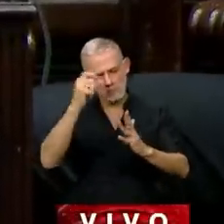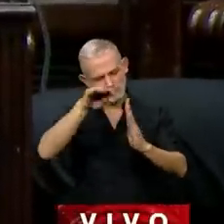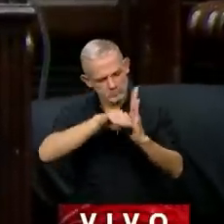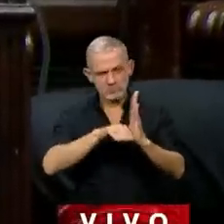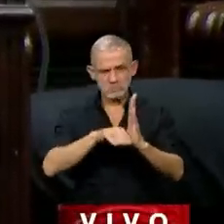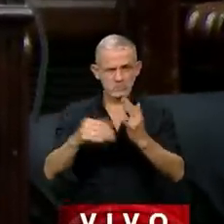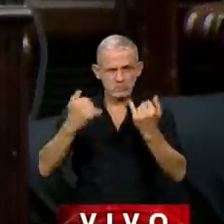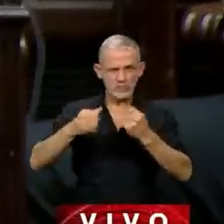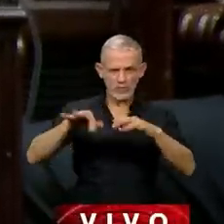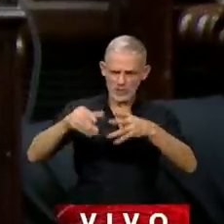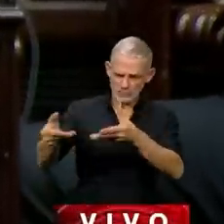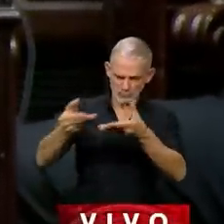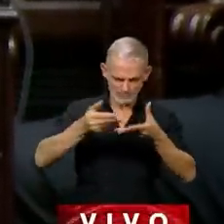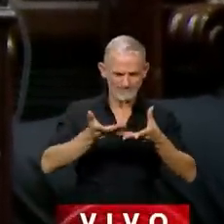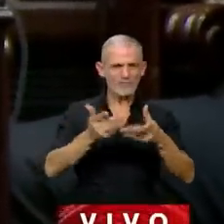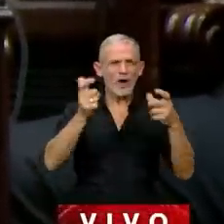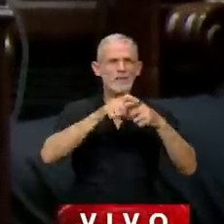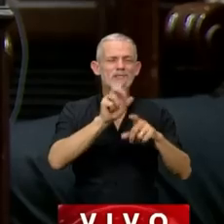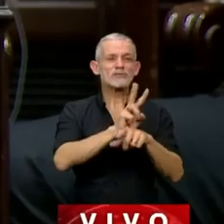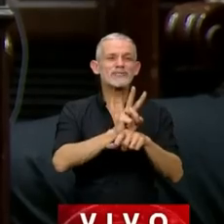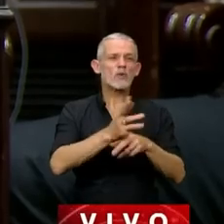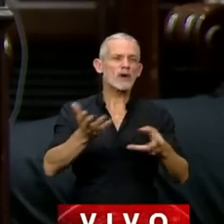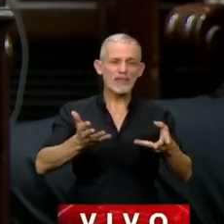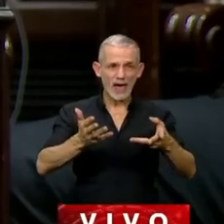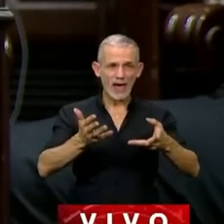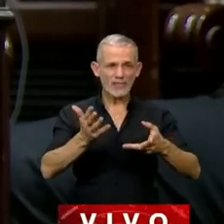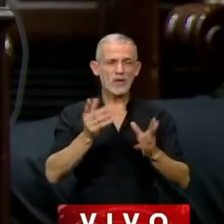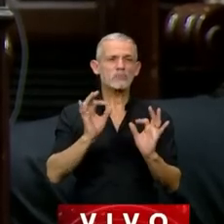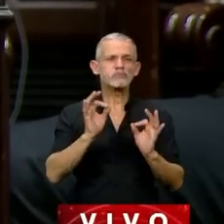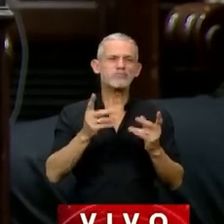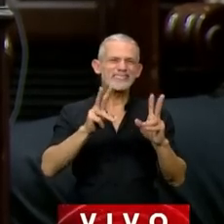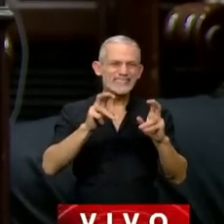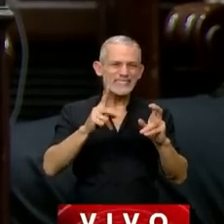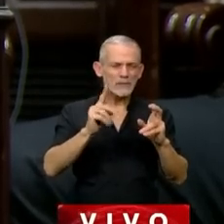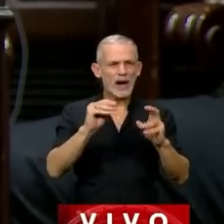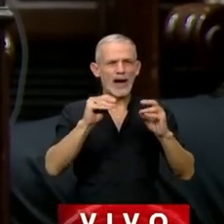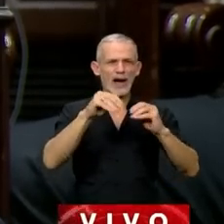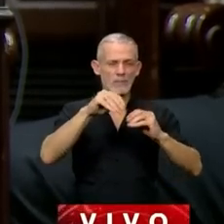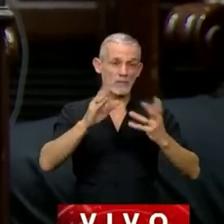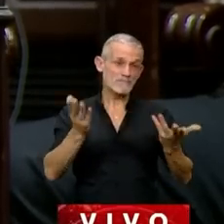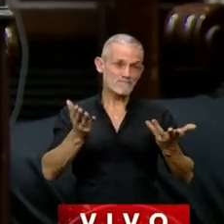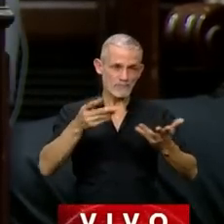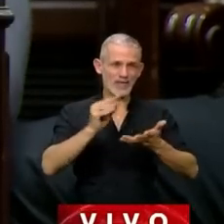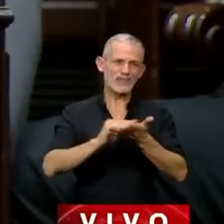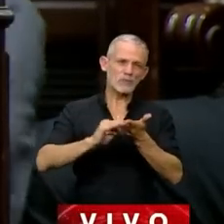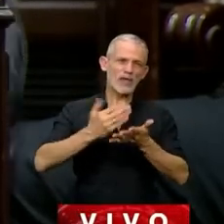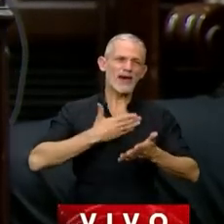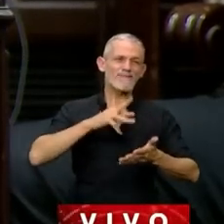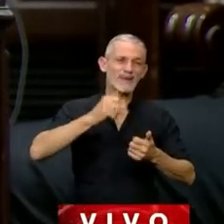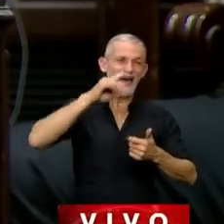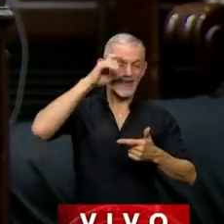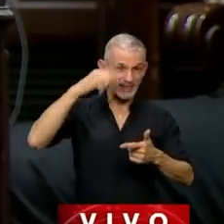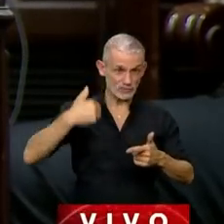y la discusión en la Comisión de Seguridad fue completar ese tema, por eso tanto la diputada como